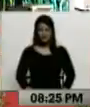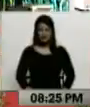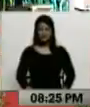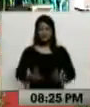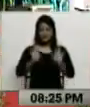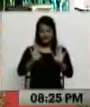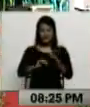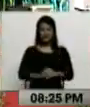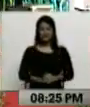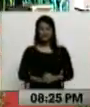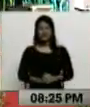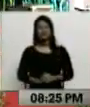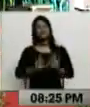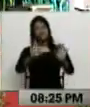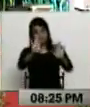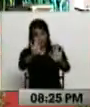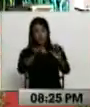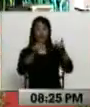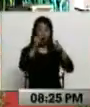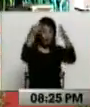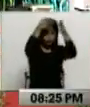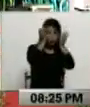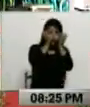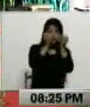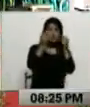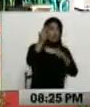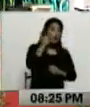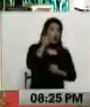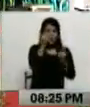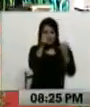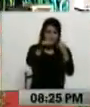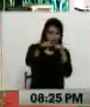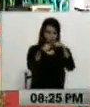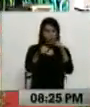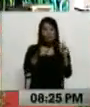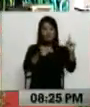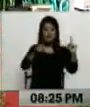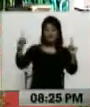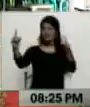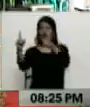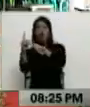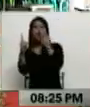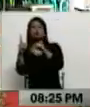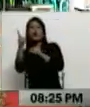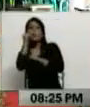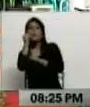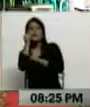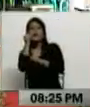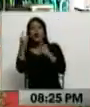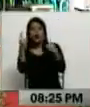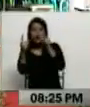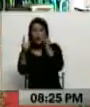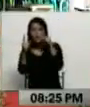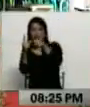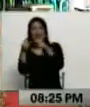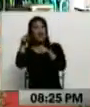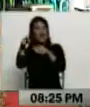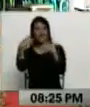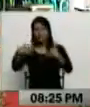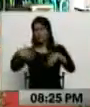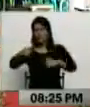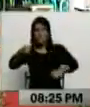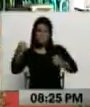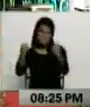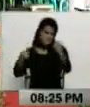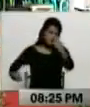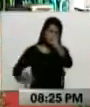nosotros bueno peleó con con foreman en saire foreman era el